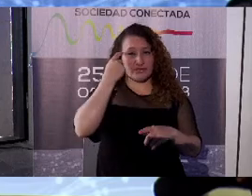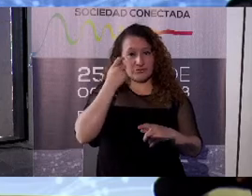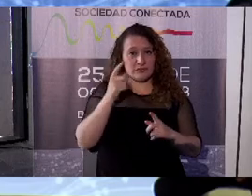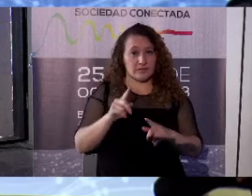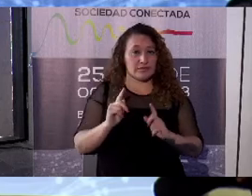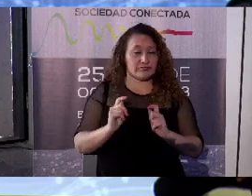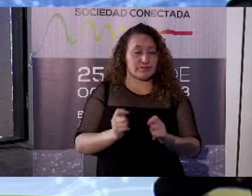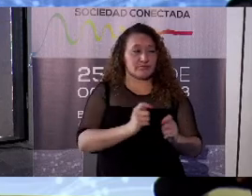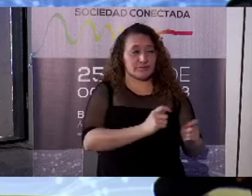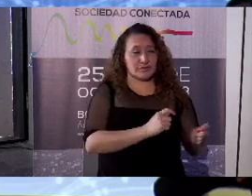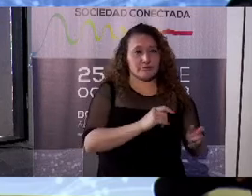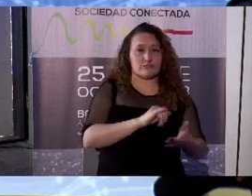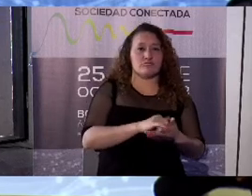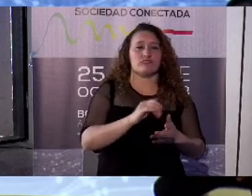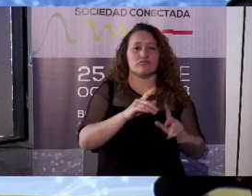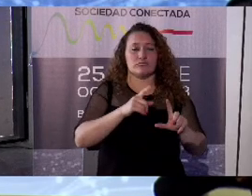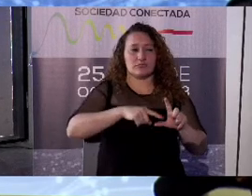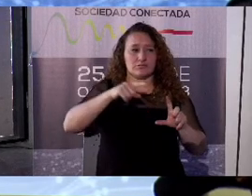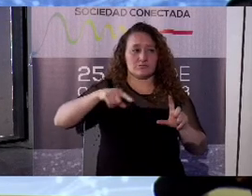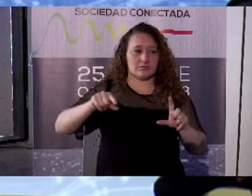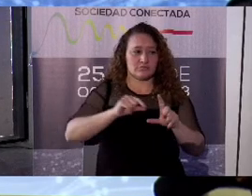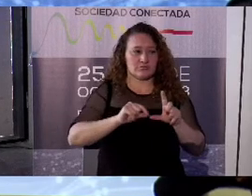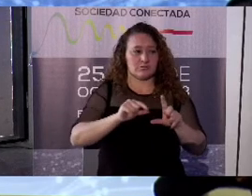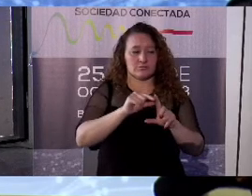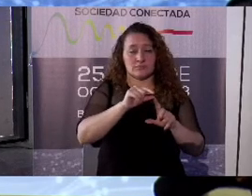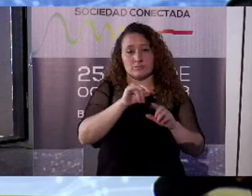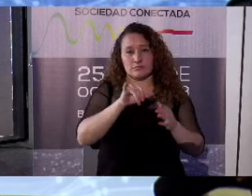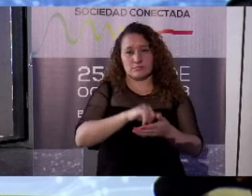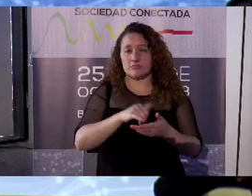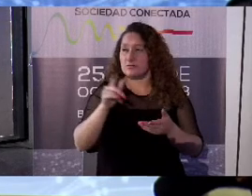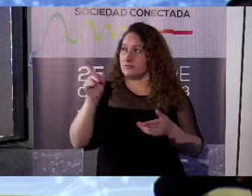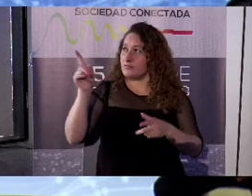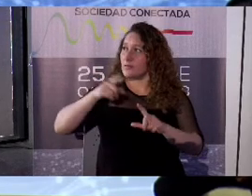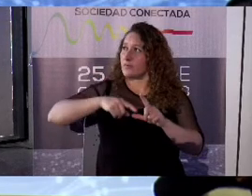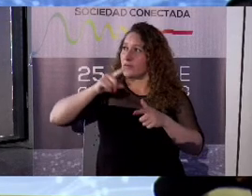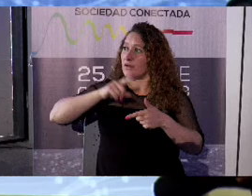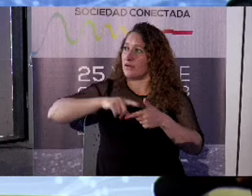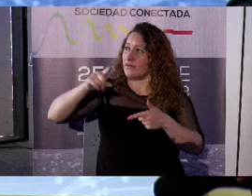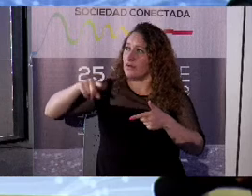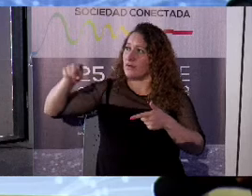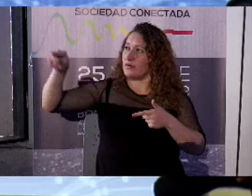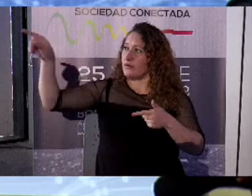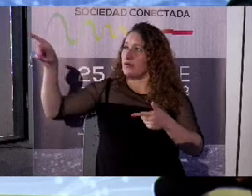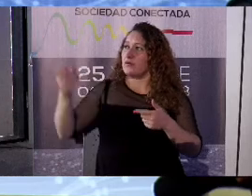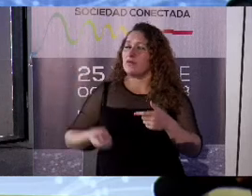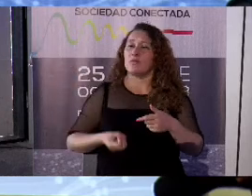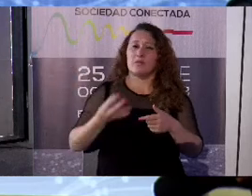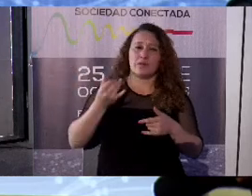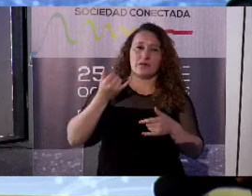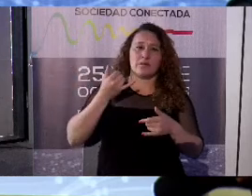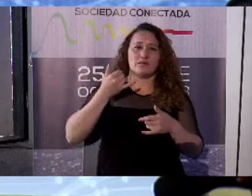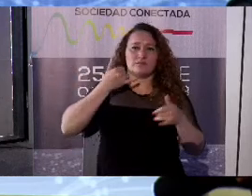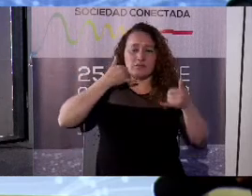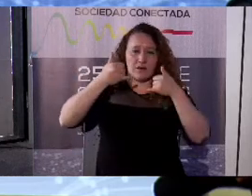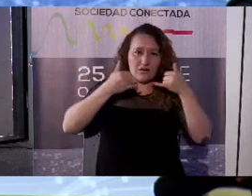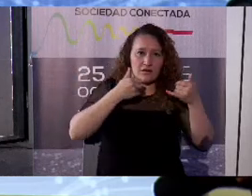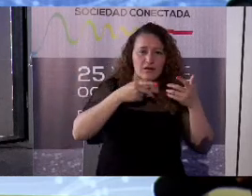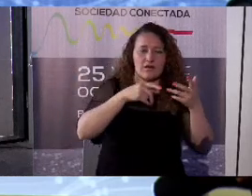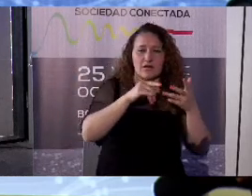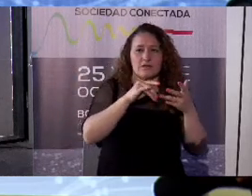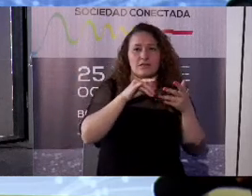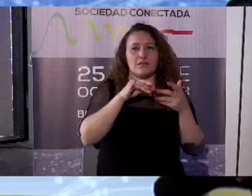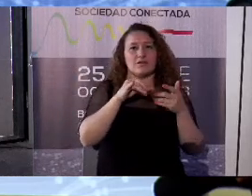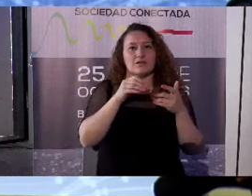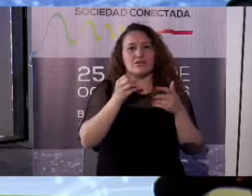espectro y por lo tanto eh A partir de esta gráfica tanto de la cobertura las líneas del tráfico hemos hecho un análisis de cuánto